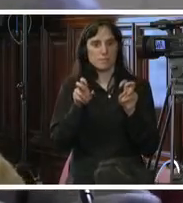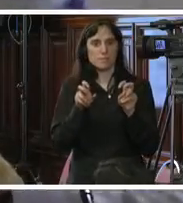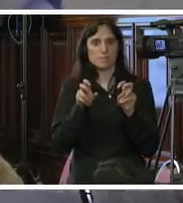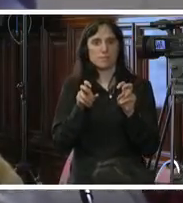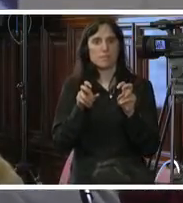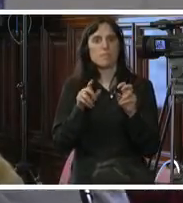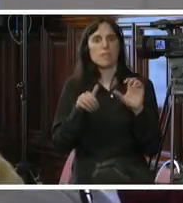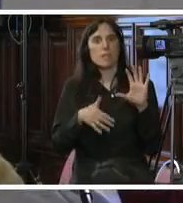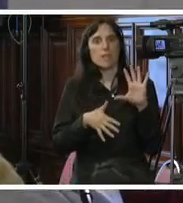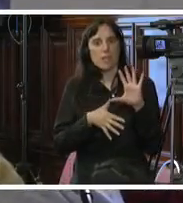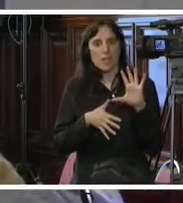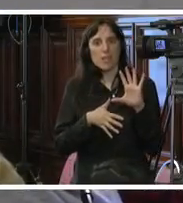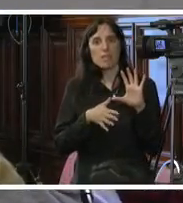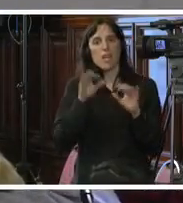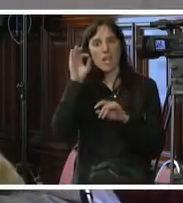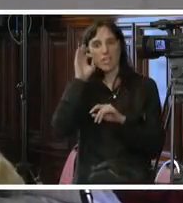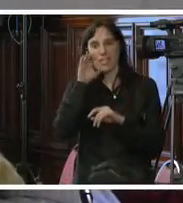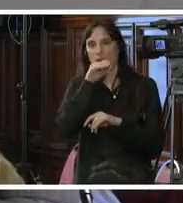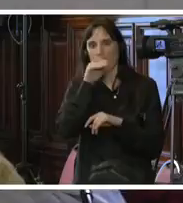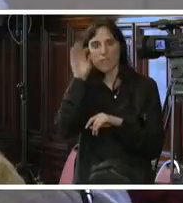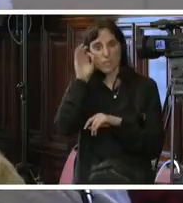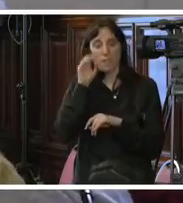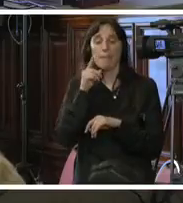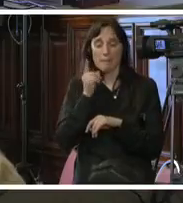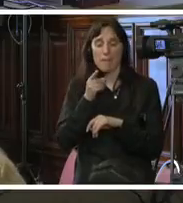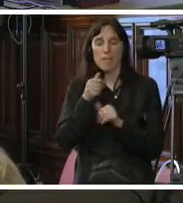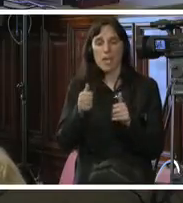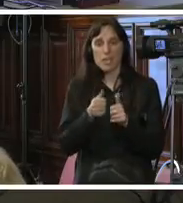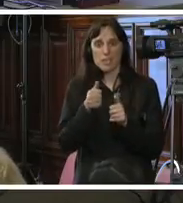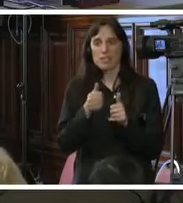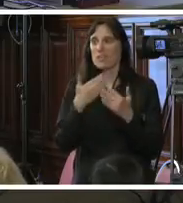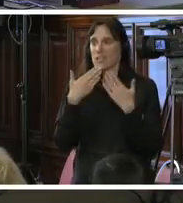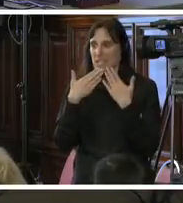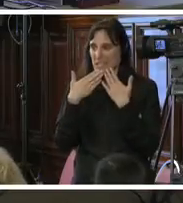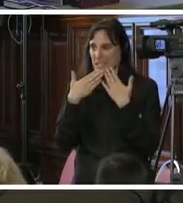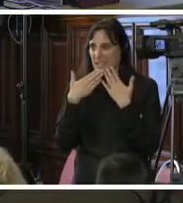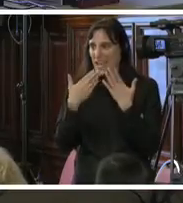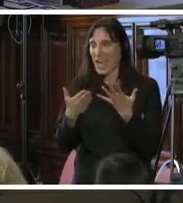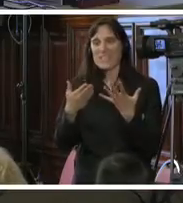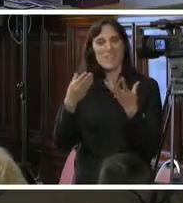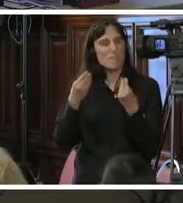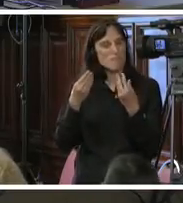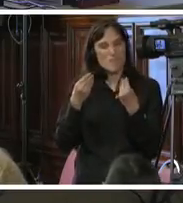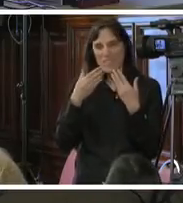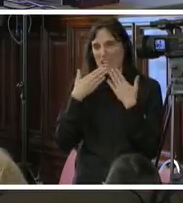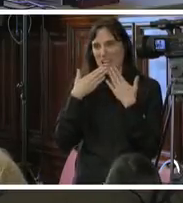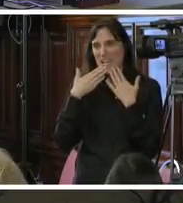el Caribe de habla inglesa es algo que se tiene que hacer. Muchísimas